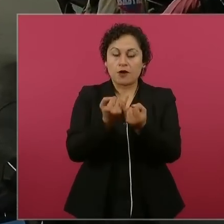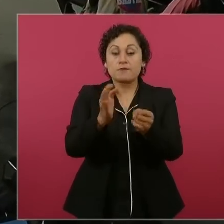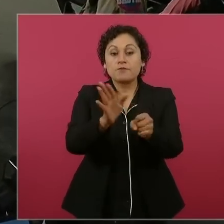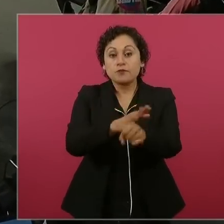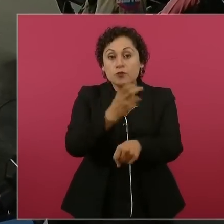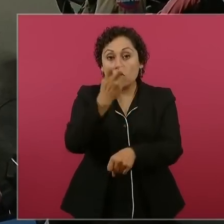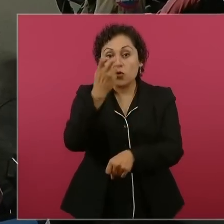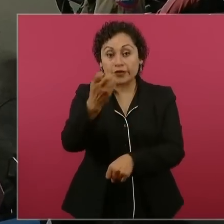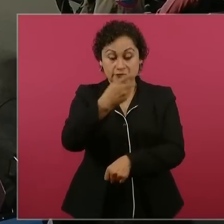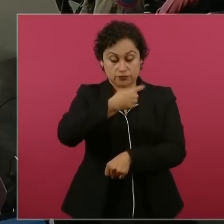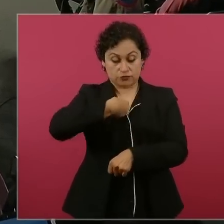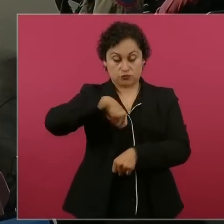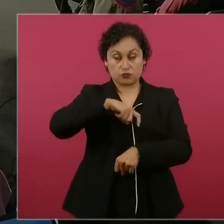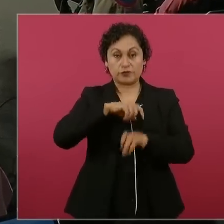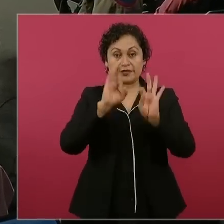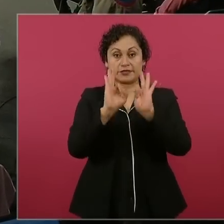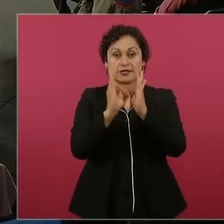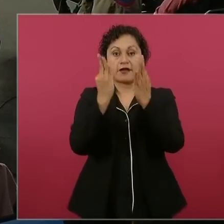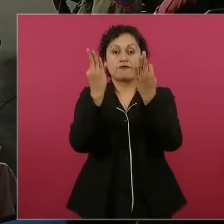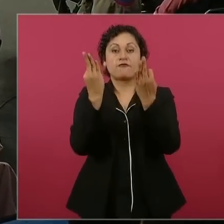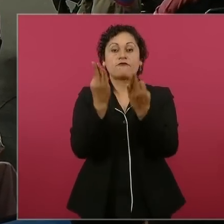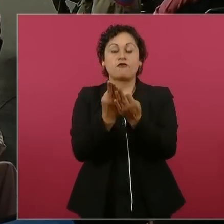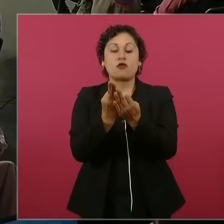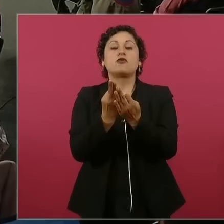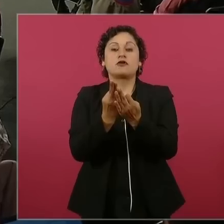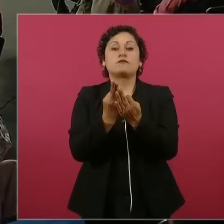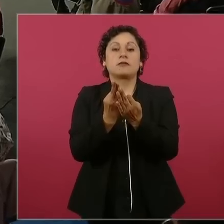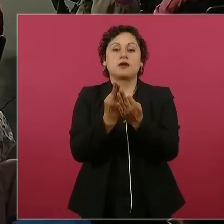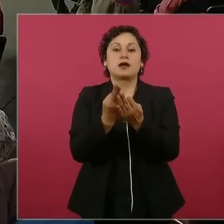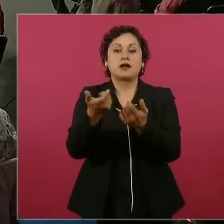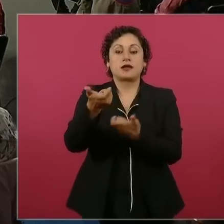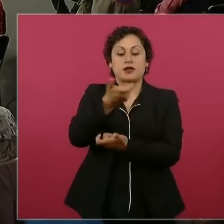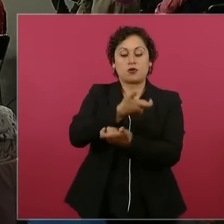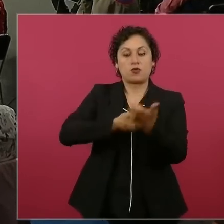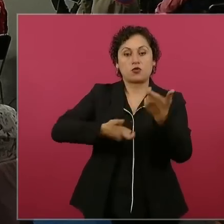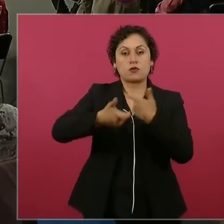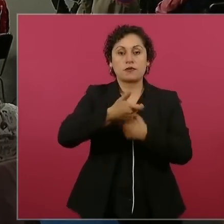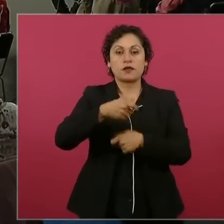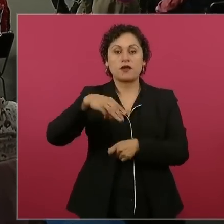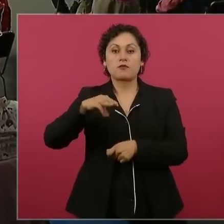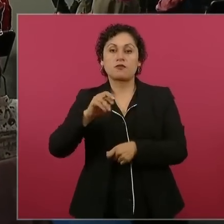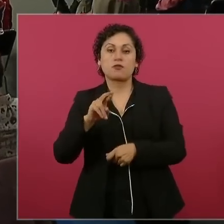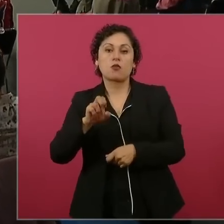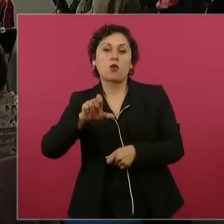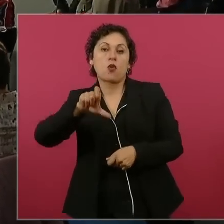la economía moral, en el esquema del humanismo mexicano,